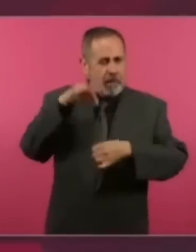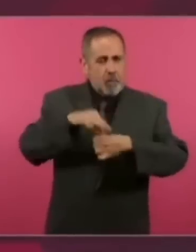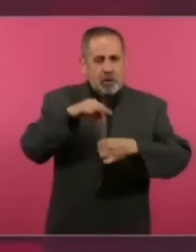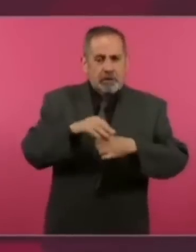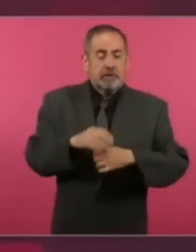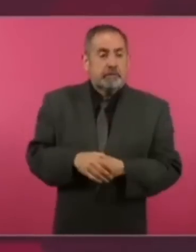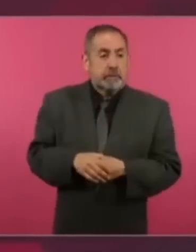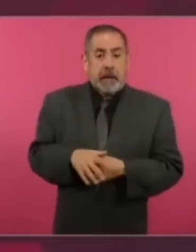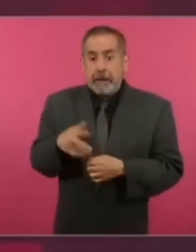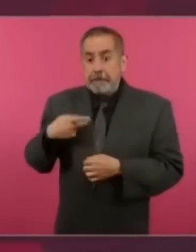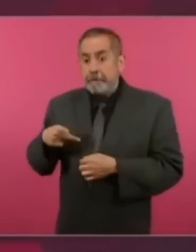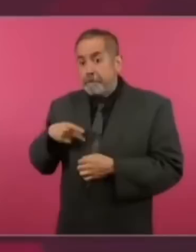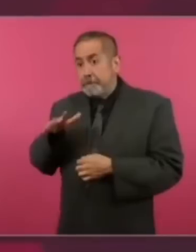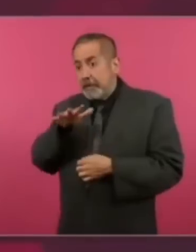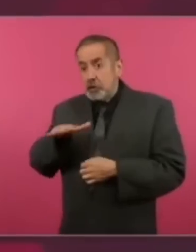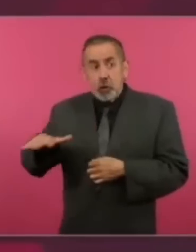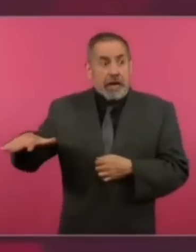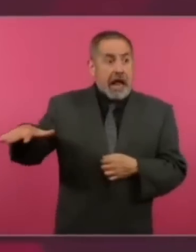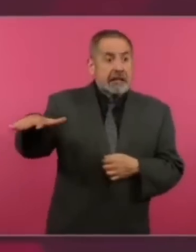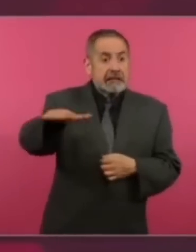y la gente vota